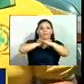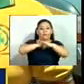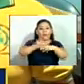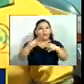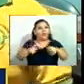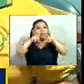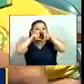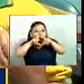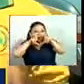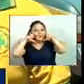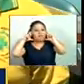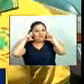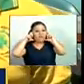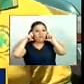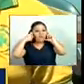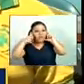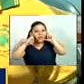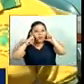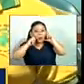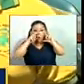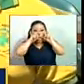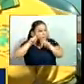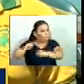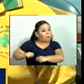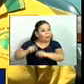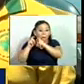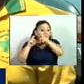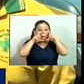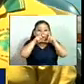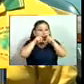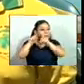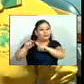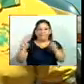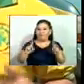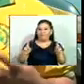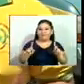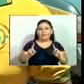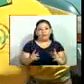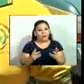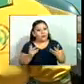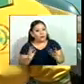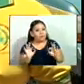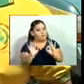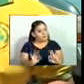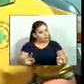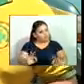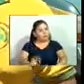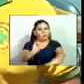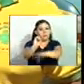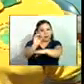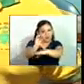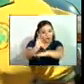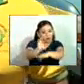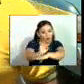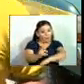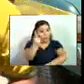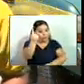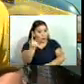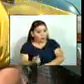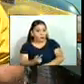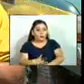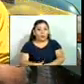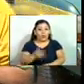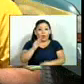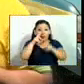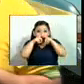demos mascarilla no es recomendable estarla quitando y estarla poniendo. Lo recomendable es que más que todo cuando una persona va a